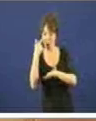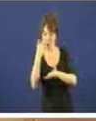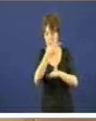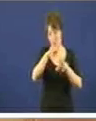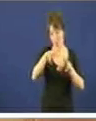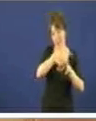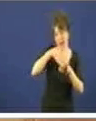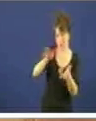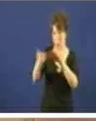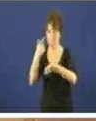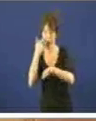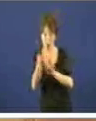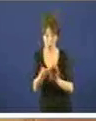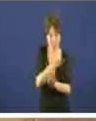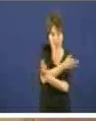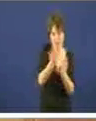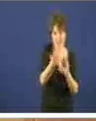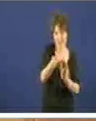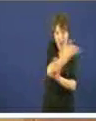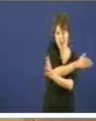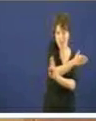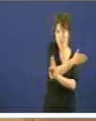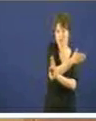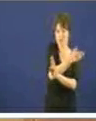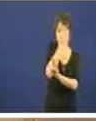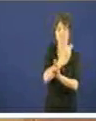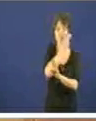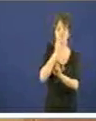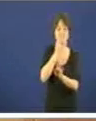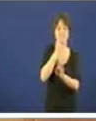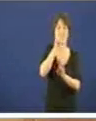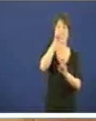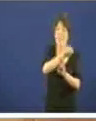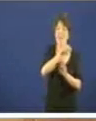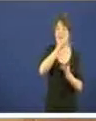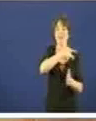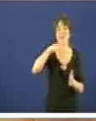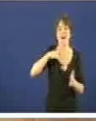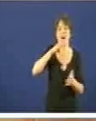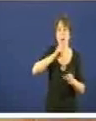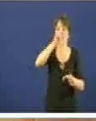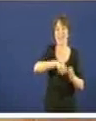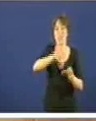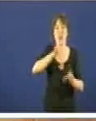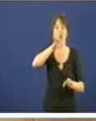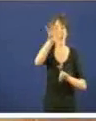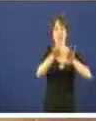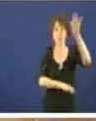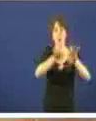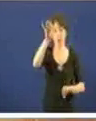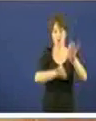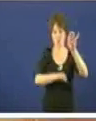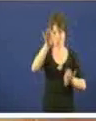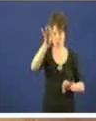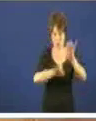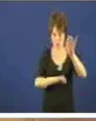súa xestión, a Caixa ia ter unha participación do 15% no capital da nova entidade. Dixo, frente ao